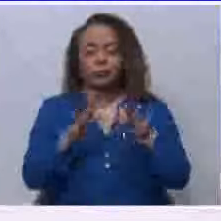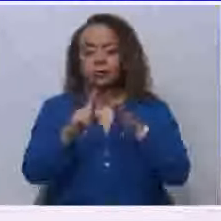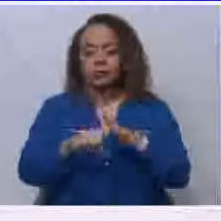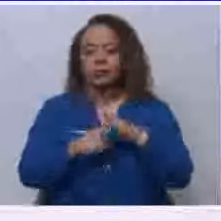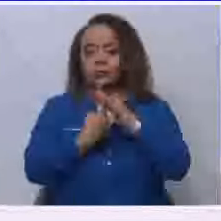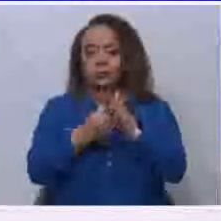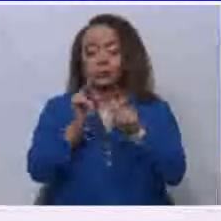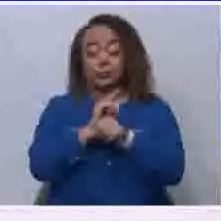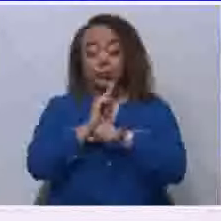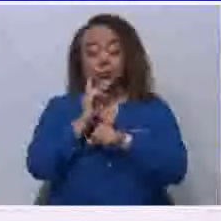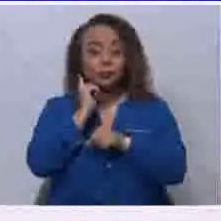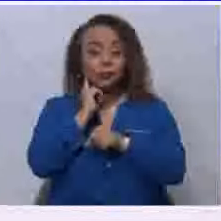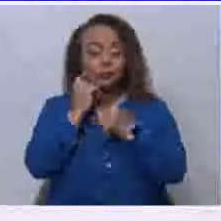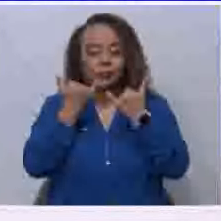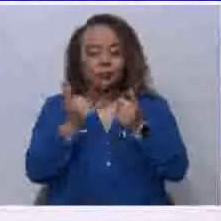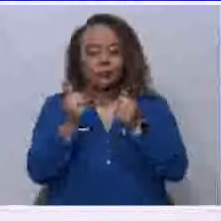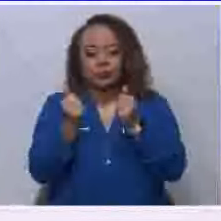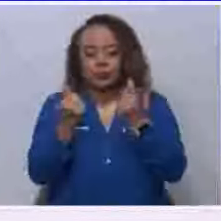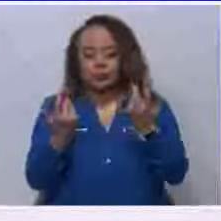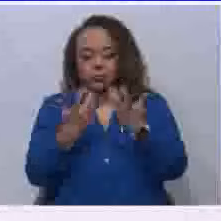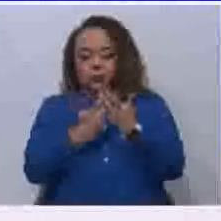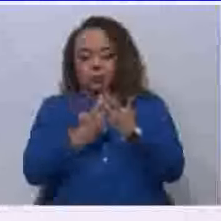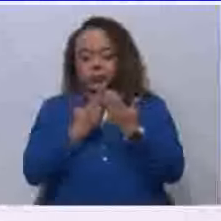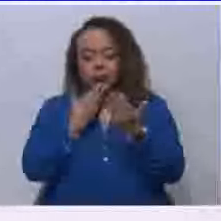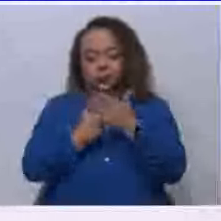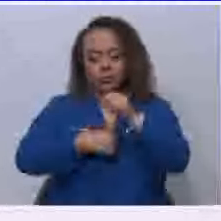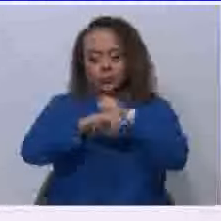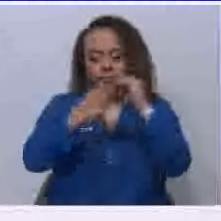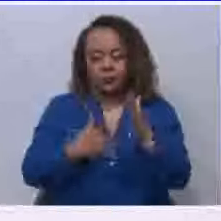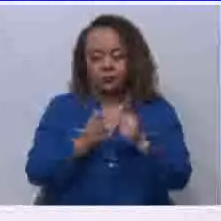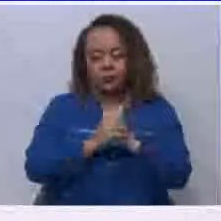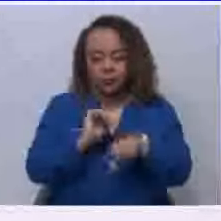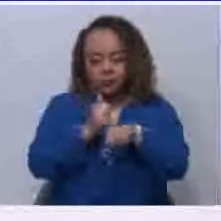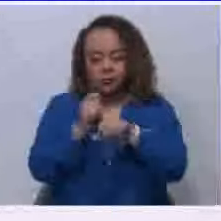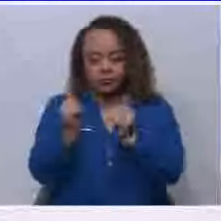mover la cabeza ya con esa sintonía de, bueno, es un futbolista que se va a formar como número 9, no es un